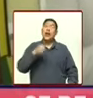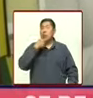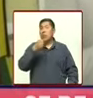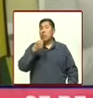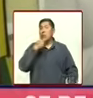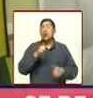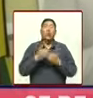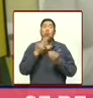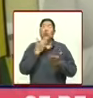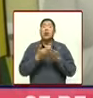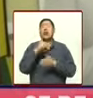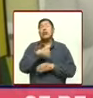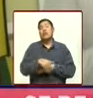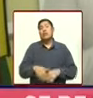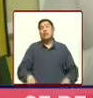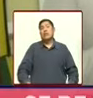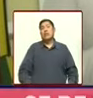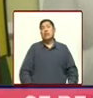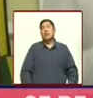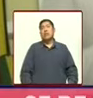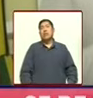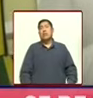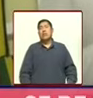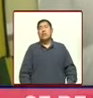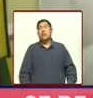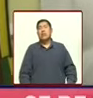incendios en el lugar? Buenas noches.